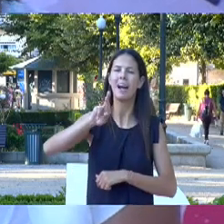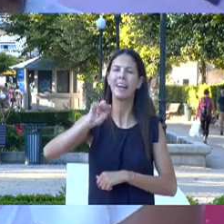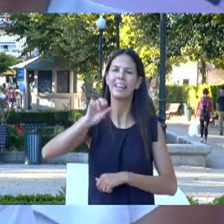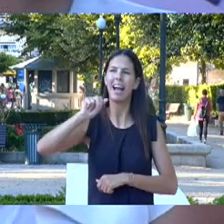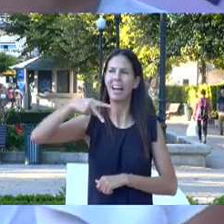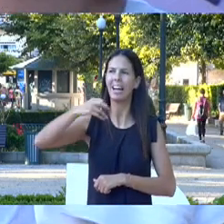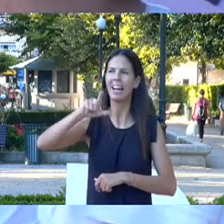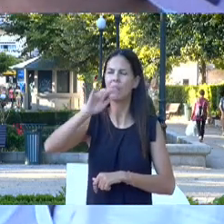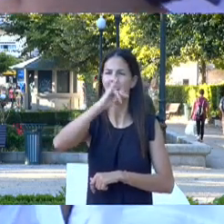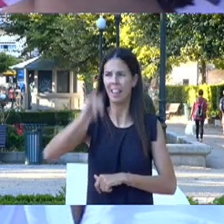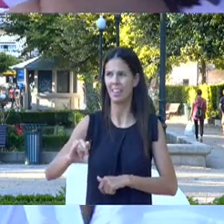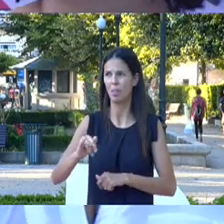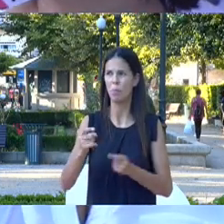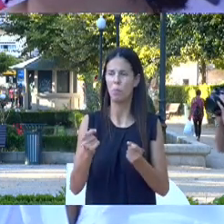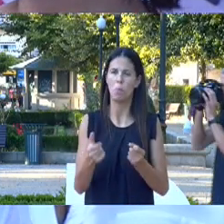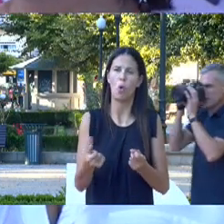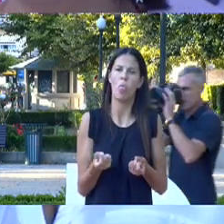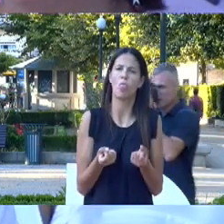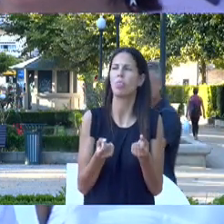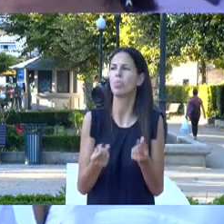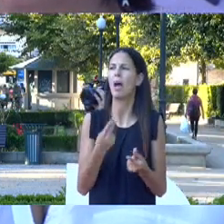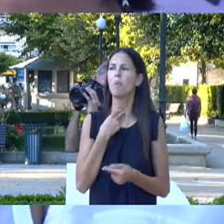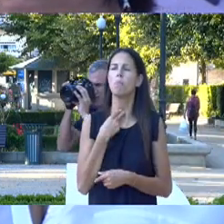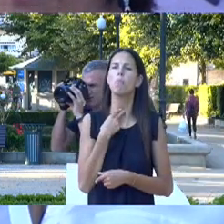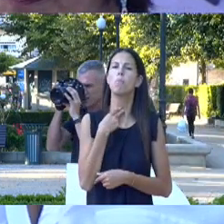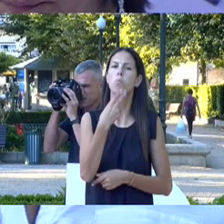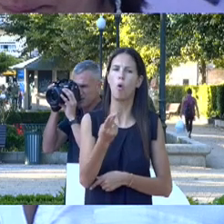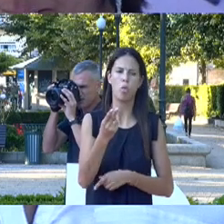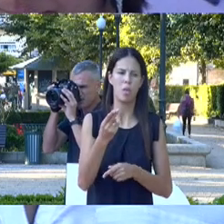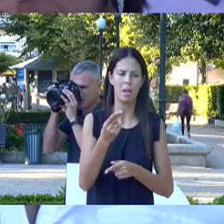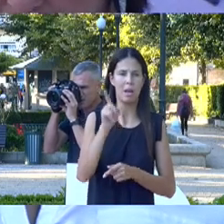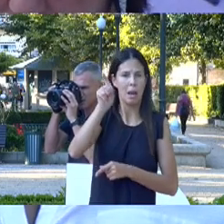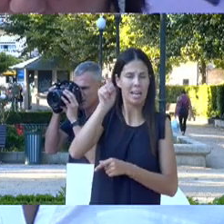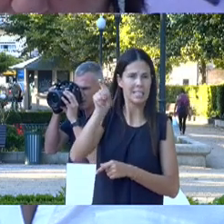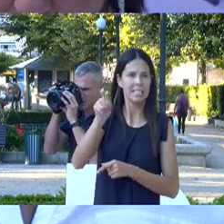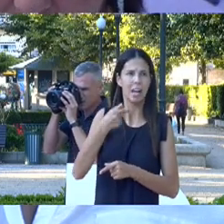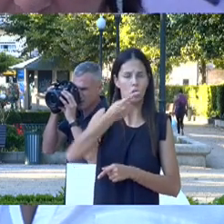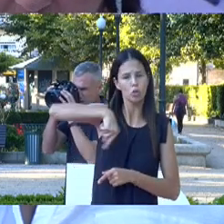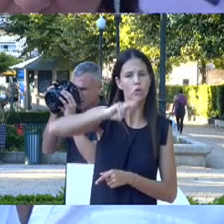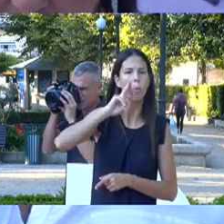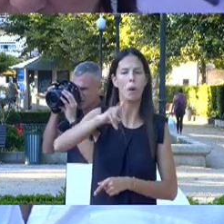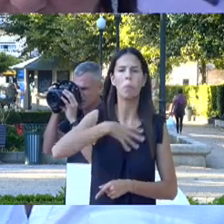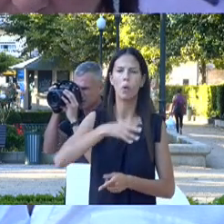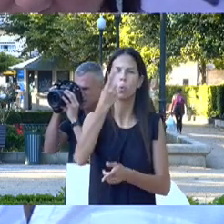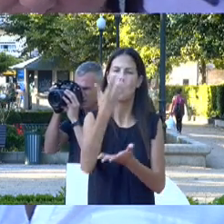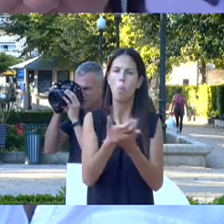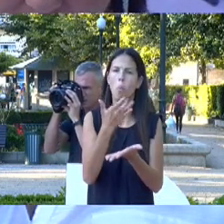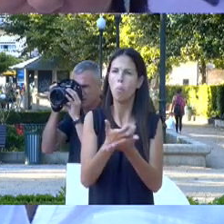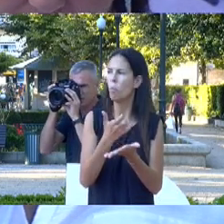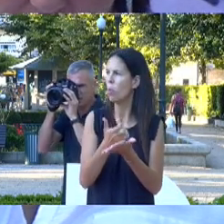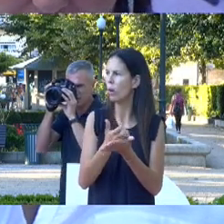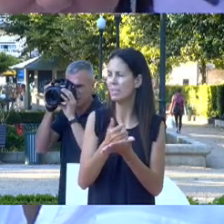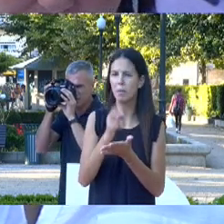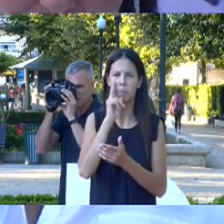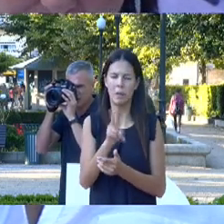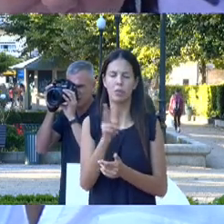pouco lle dou ela a voz a Ernestina Otero, que o vamos a poder ver nun novo podcast que se vai a